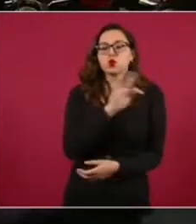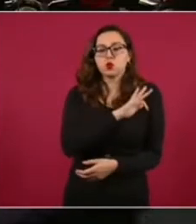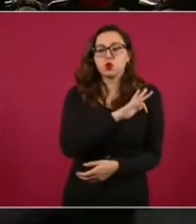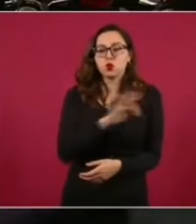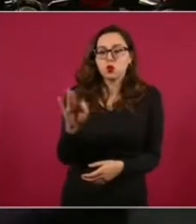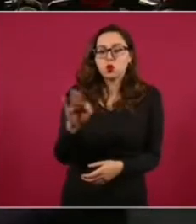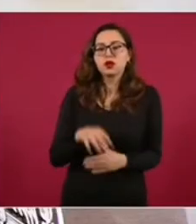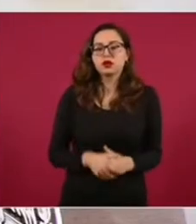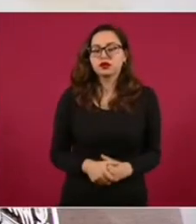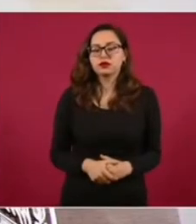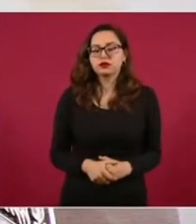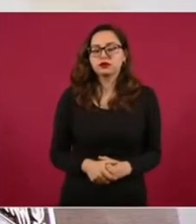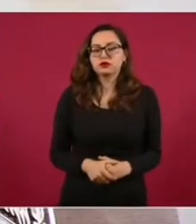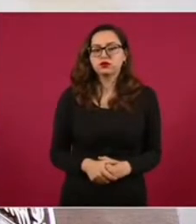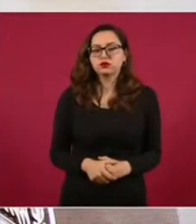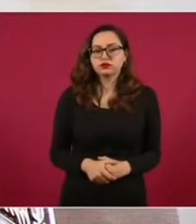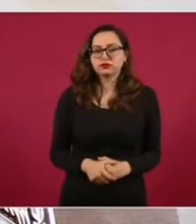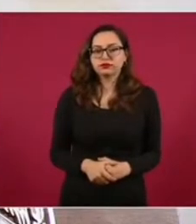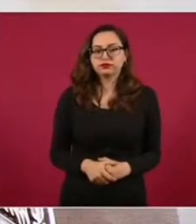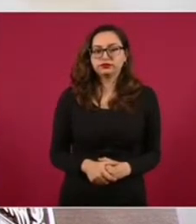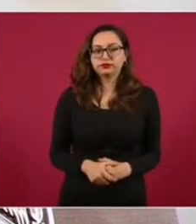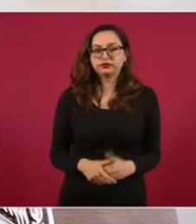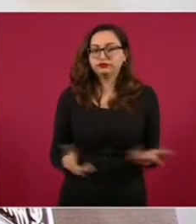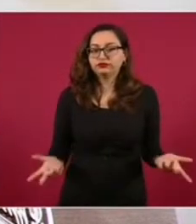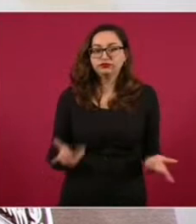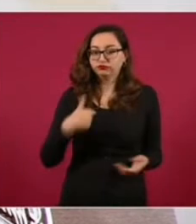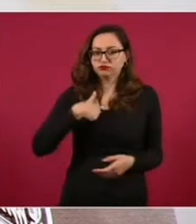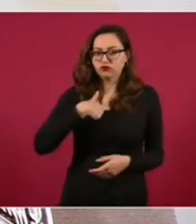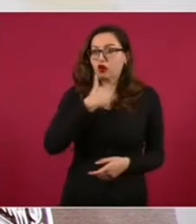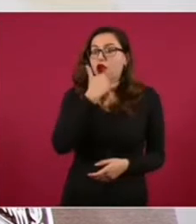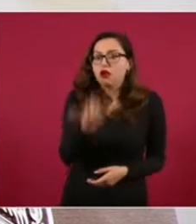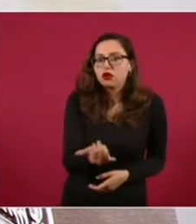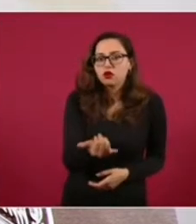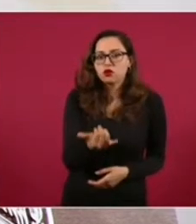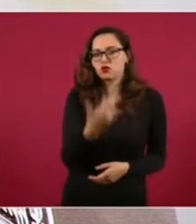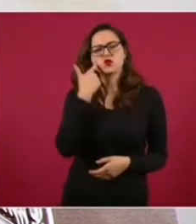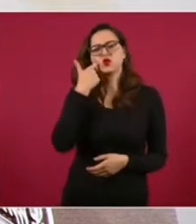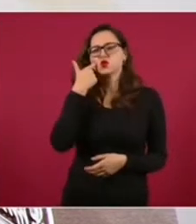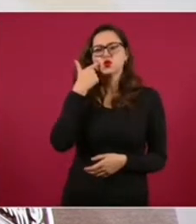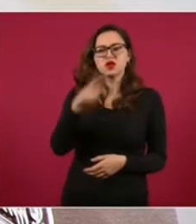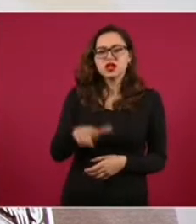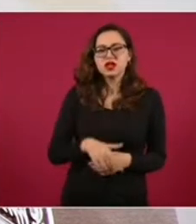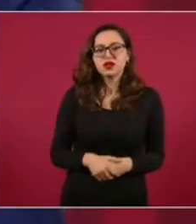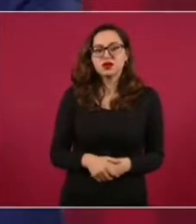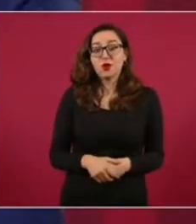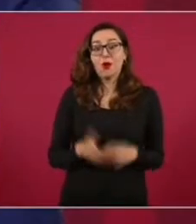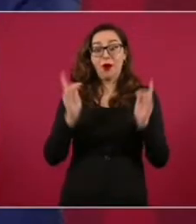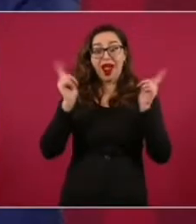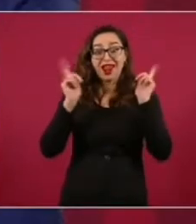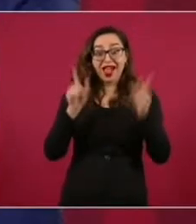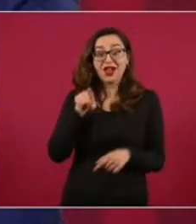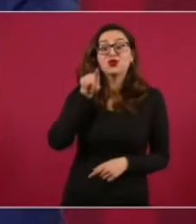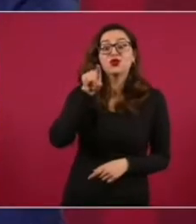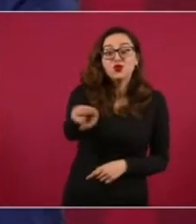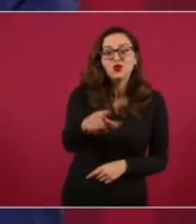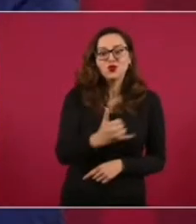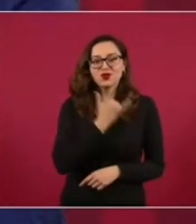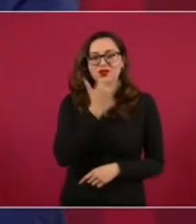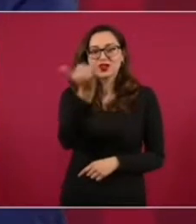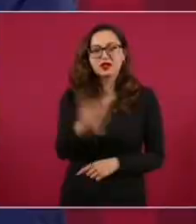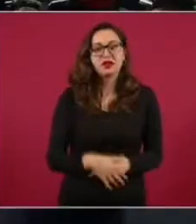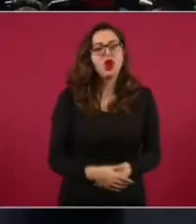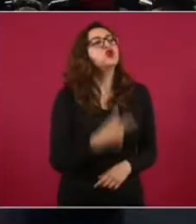o sea, yo no quisiera equivocarme, ¿sí? Yo quisiera que tú te equivocaras. Quisiera